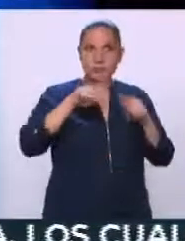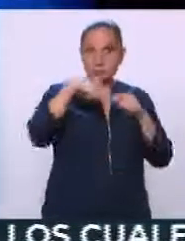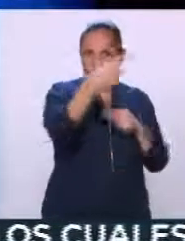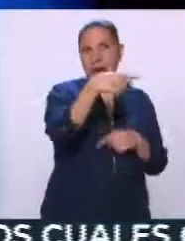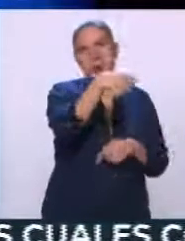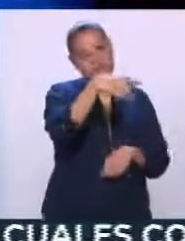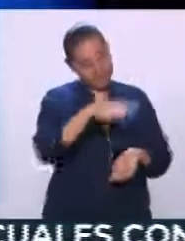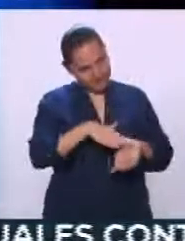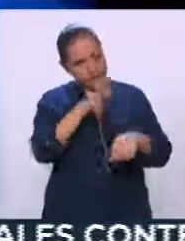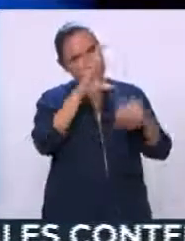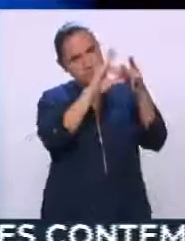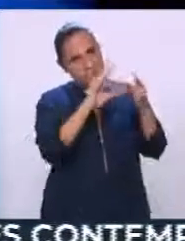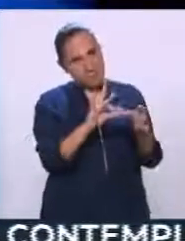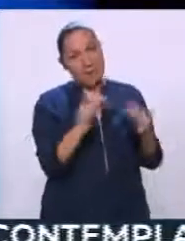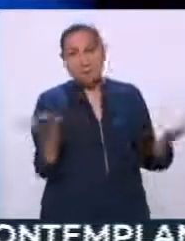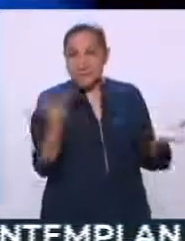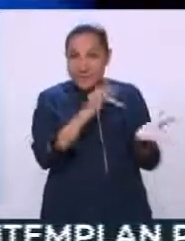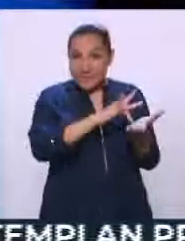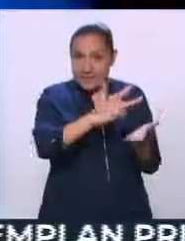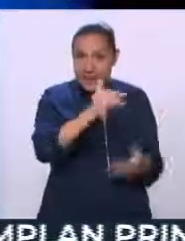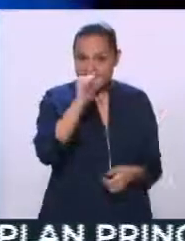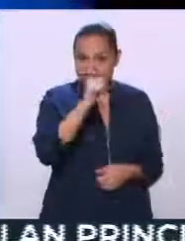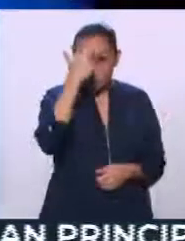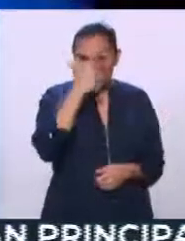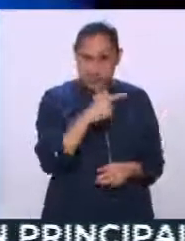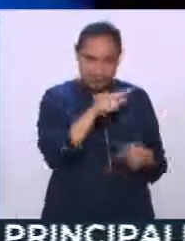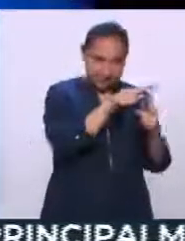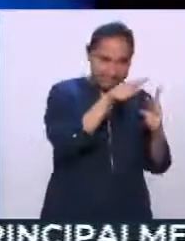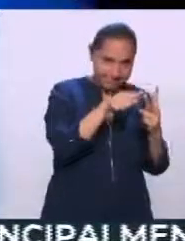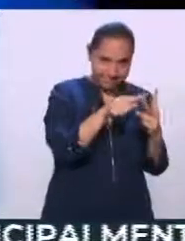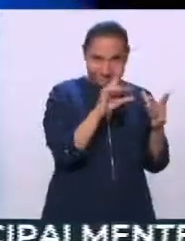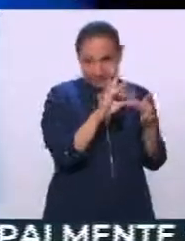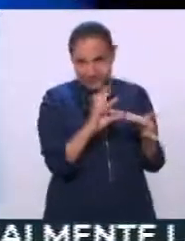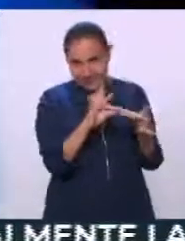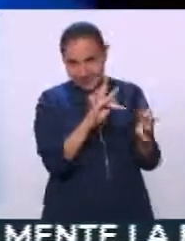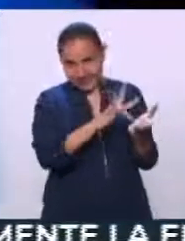Muchas gracias por estar con nosotros esta noche, Mario, Víctor. Gracias.